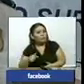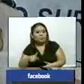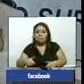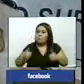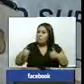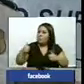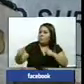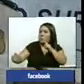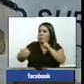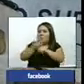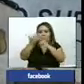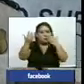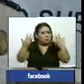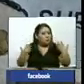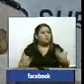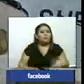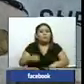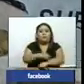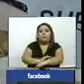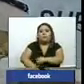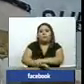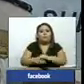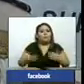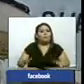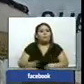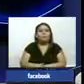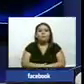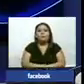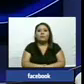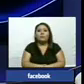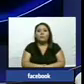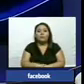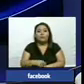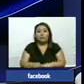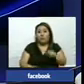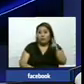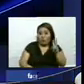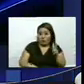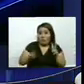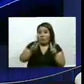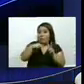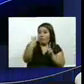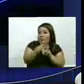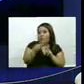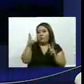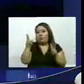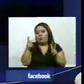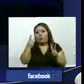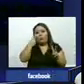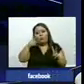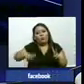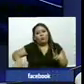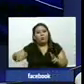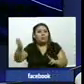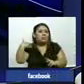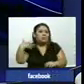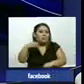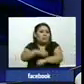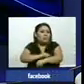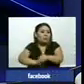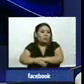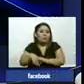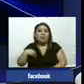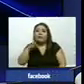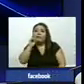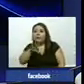coronada con las capturas que se han presentado. Y dos presuntos pandilleros fueron capturados en San Miguel. La policía les acusa